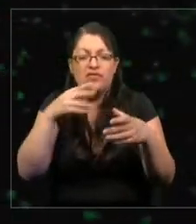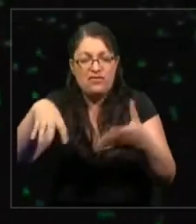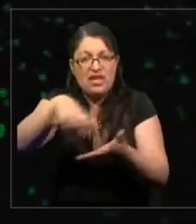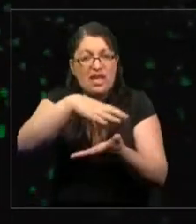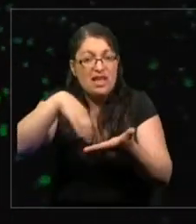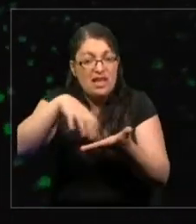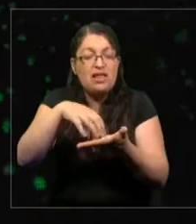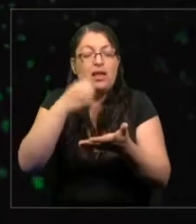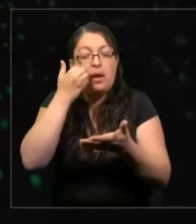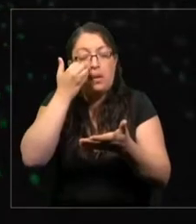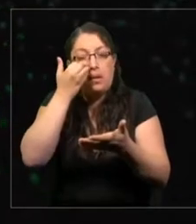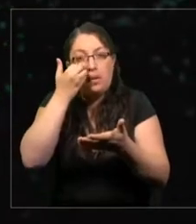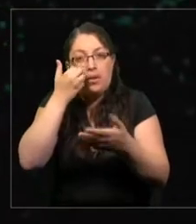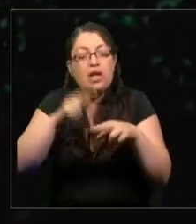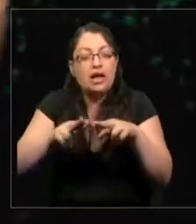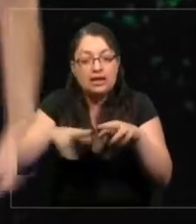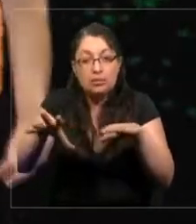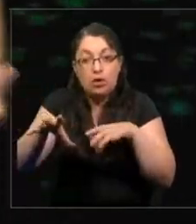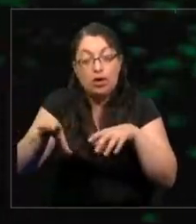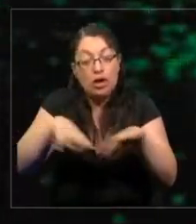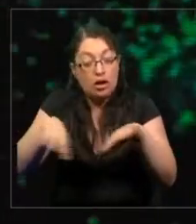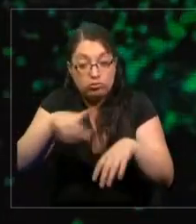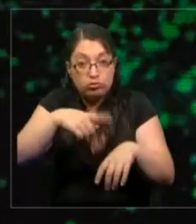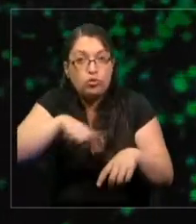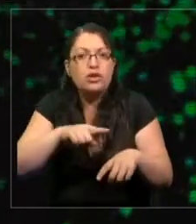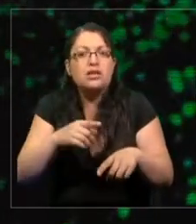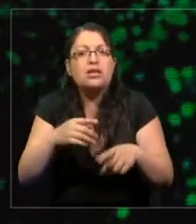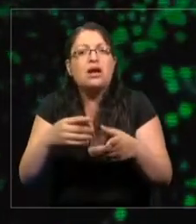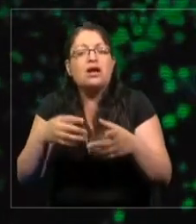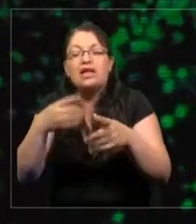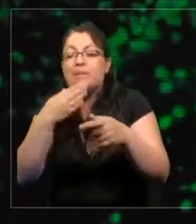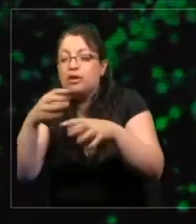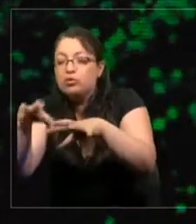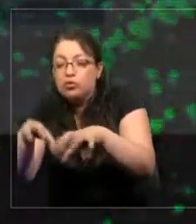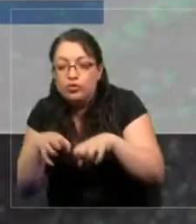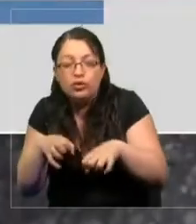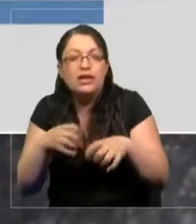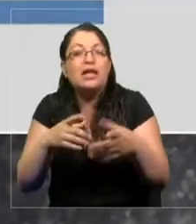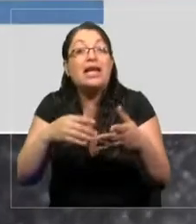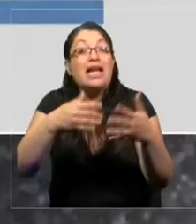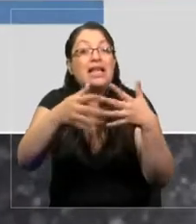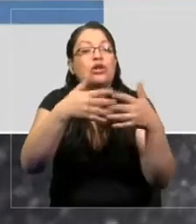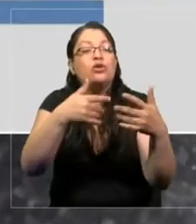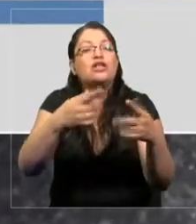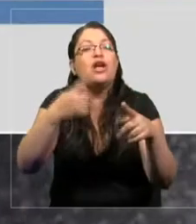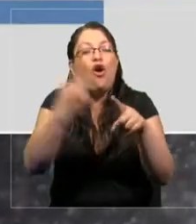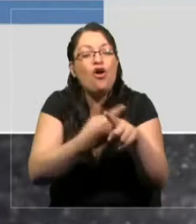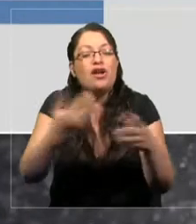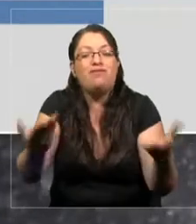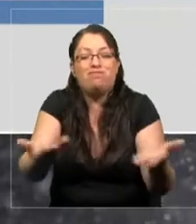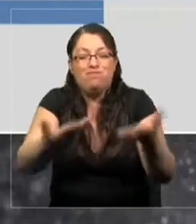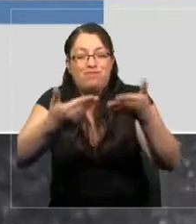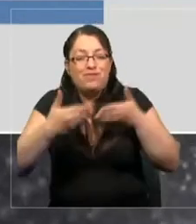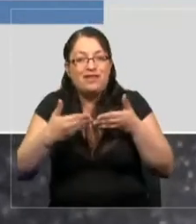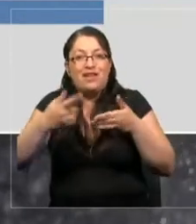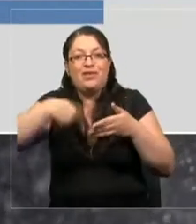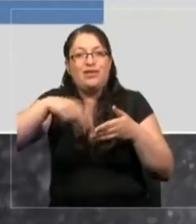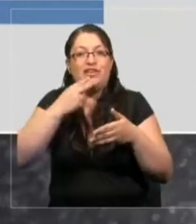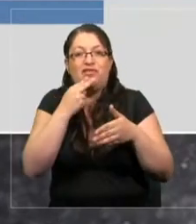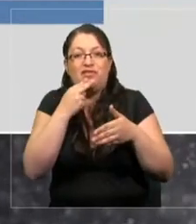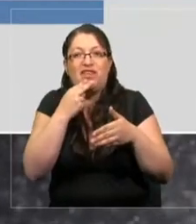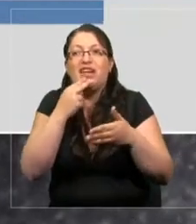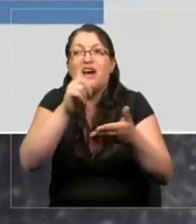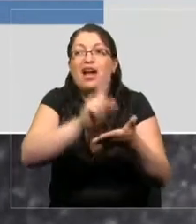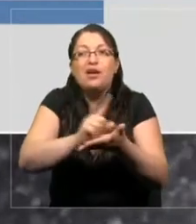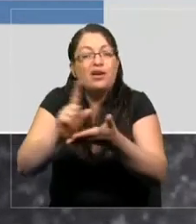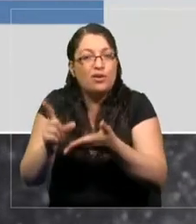nuestras cosas áreas de cultivo zonas urbanas y traer de vuelta a la naturaleza a nuestra vida en espacios